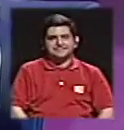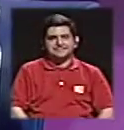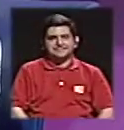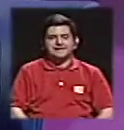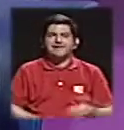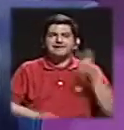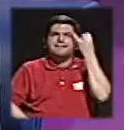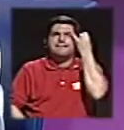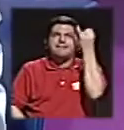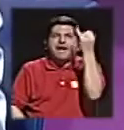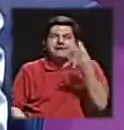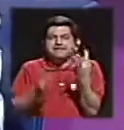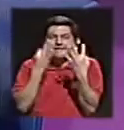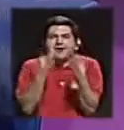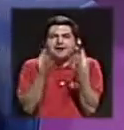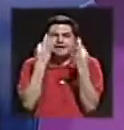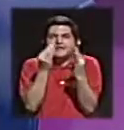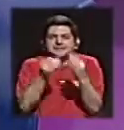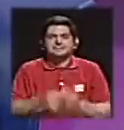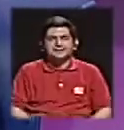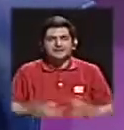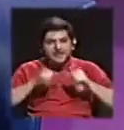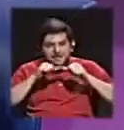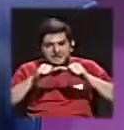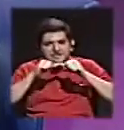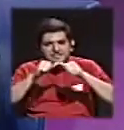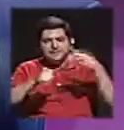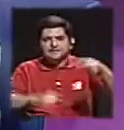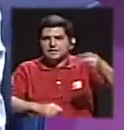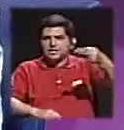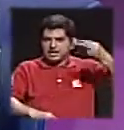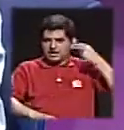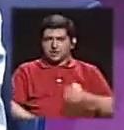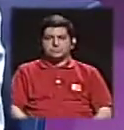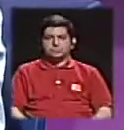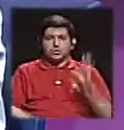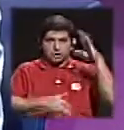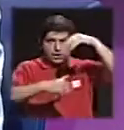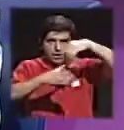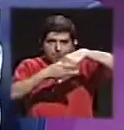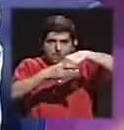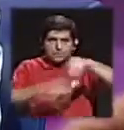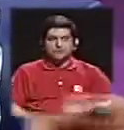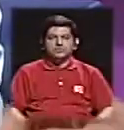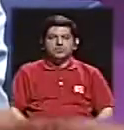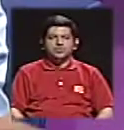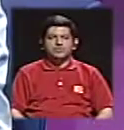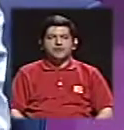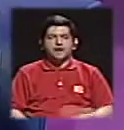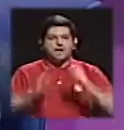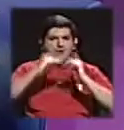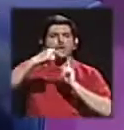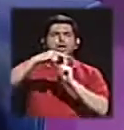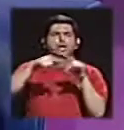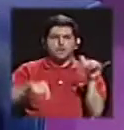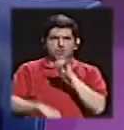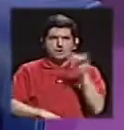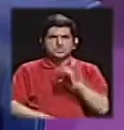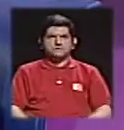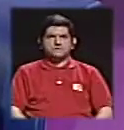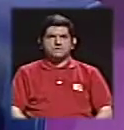Es toda la línea esta que se ha movido históricamente, incluso las iglesias